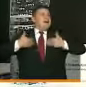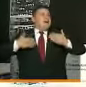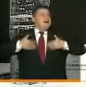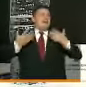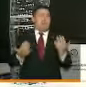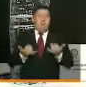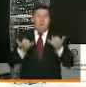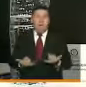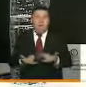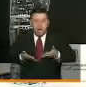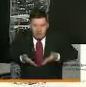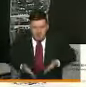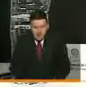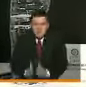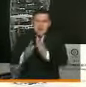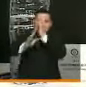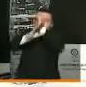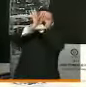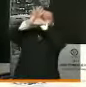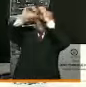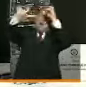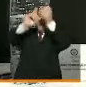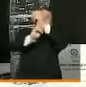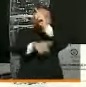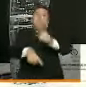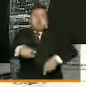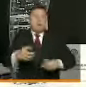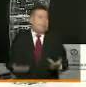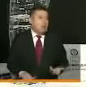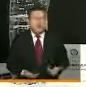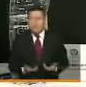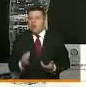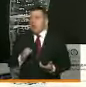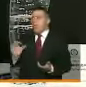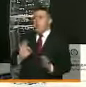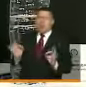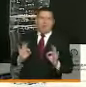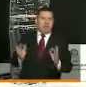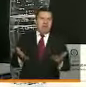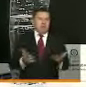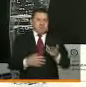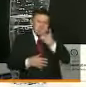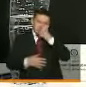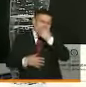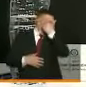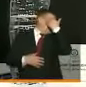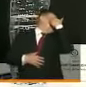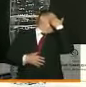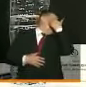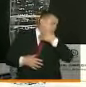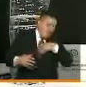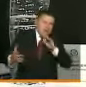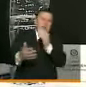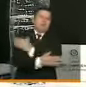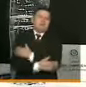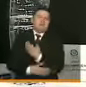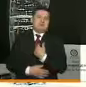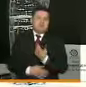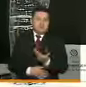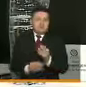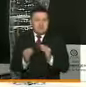hoy nace una esperanza de que no podamos o no tengamos que ver a nuestros seres queridos dejarnos